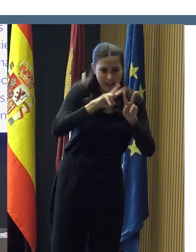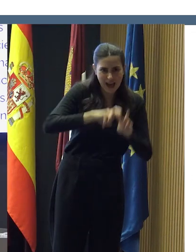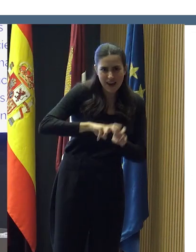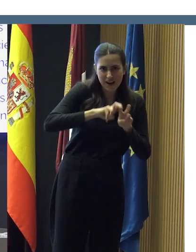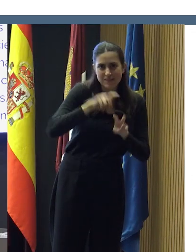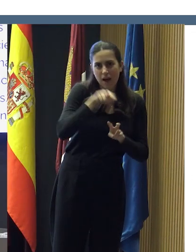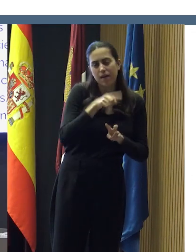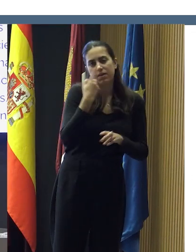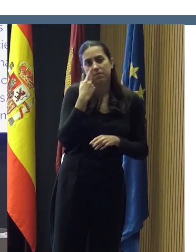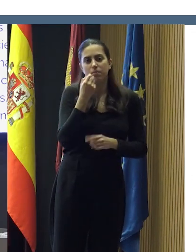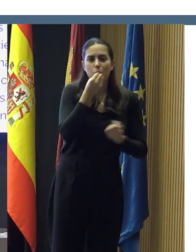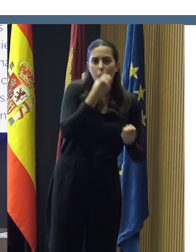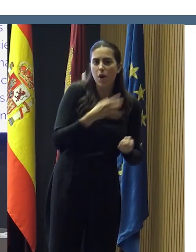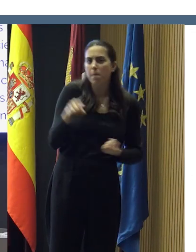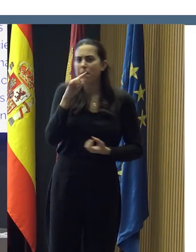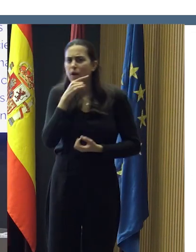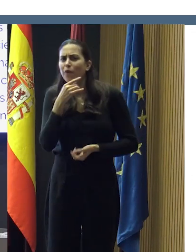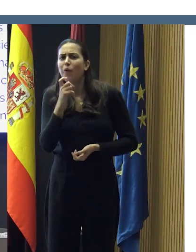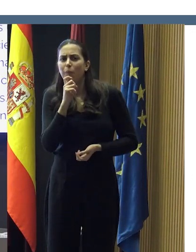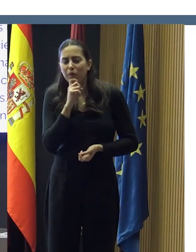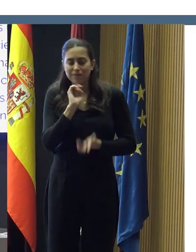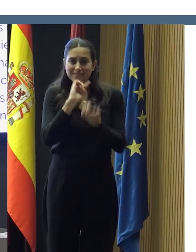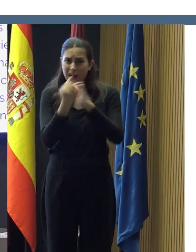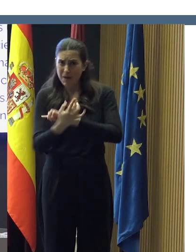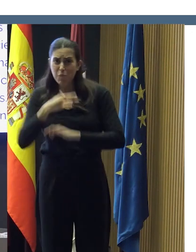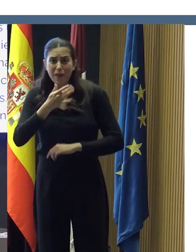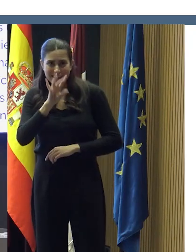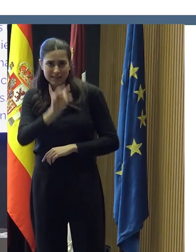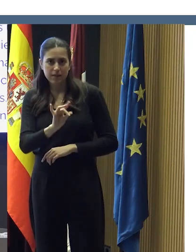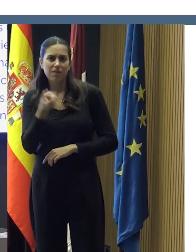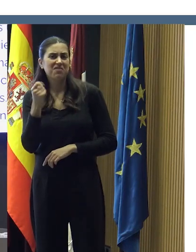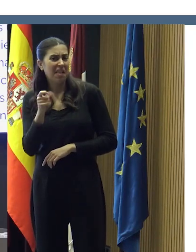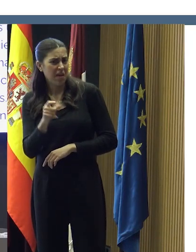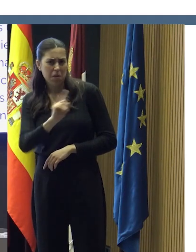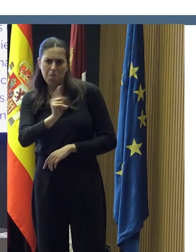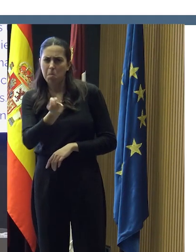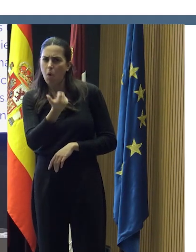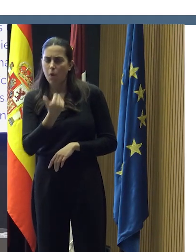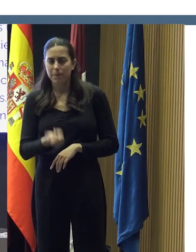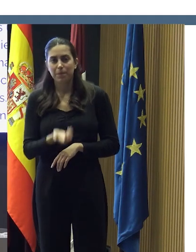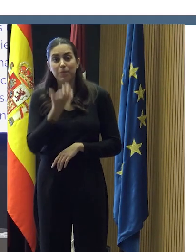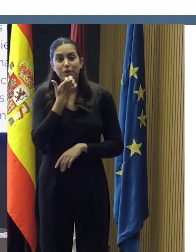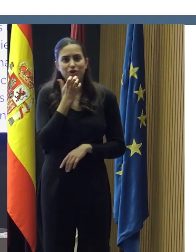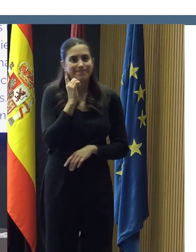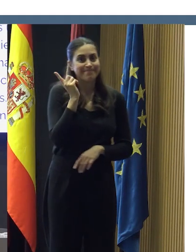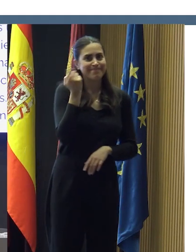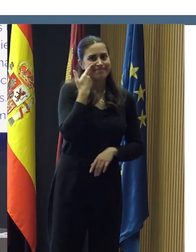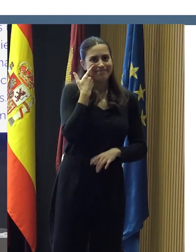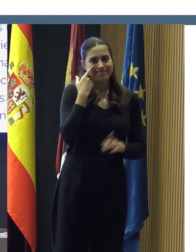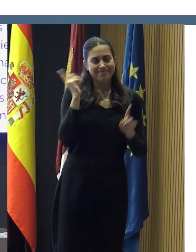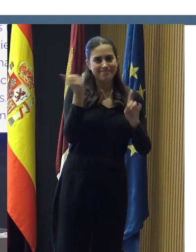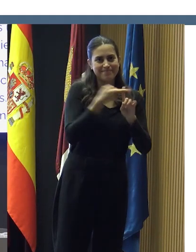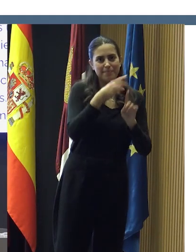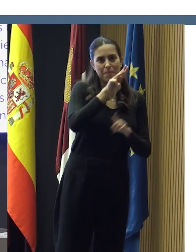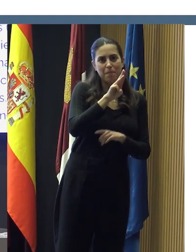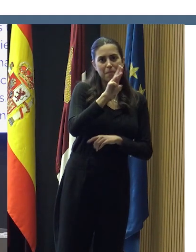tumor es maligno o benigno. ¿Puede malignizar? Sí. ¿Es algo frecuente? No tanto. Por eso, una vez que se detecta un pólipo, si se puede